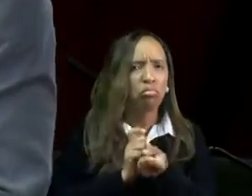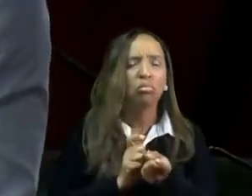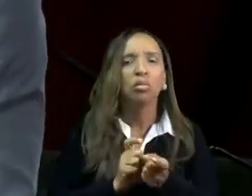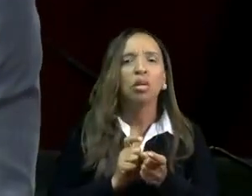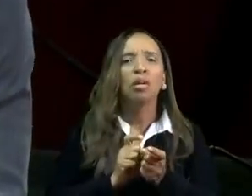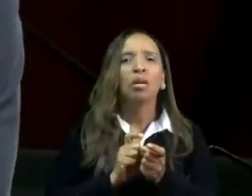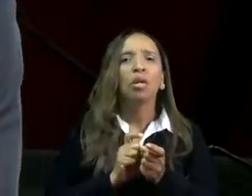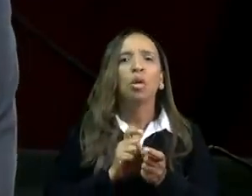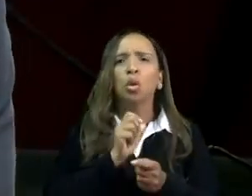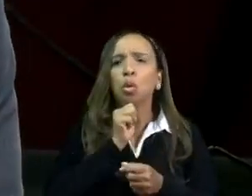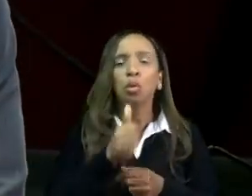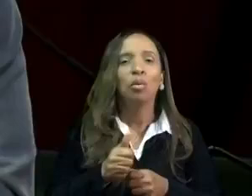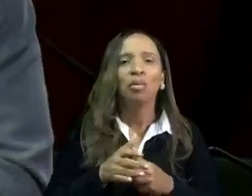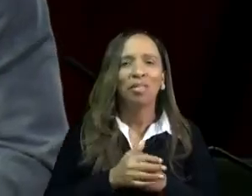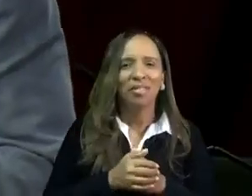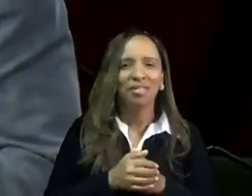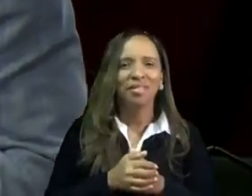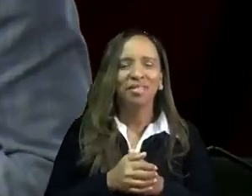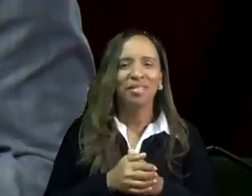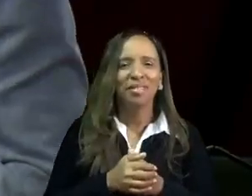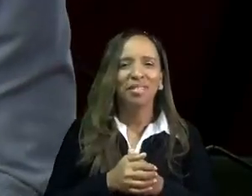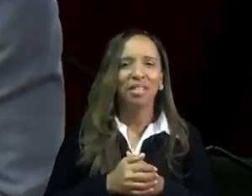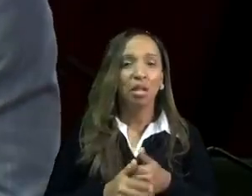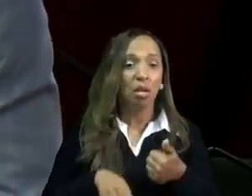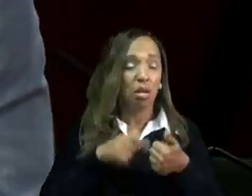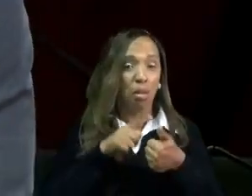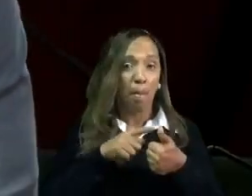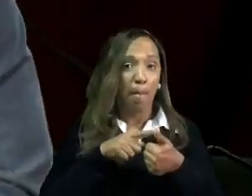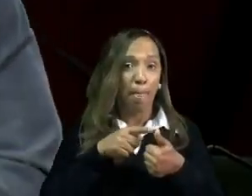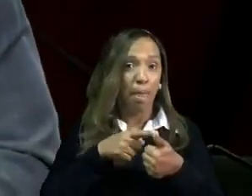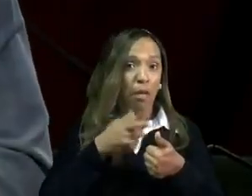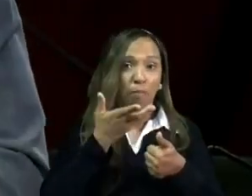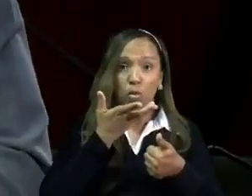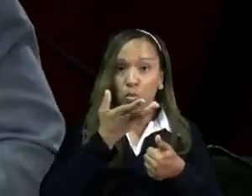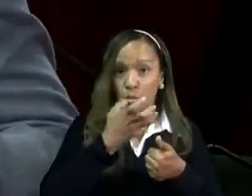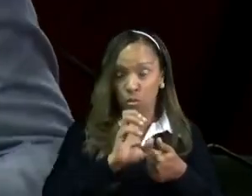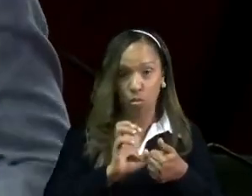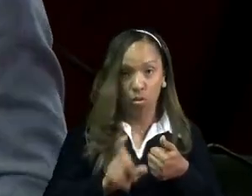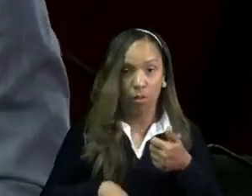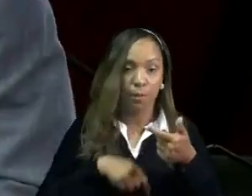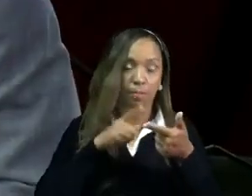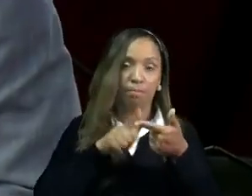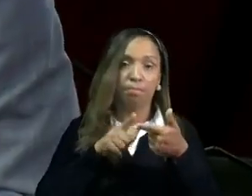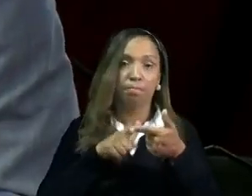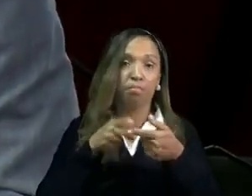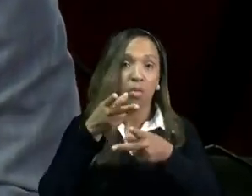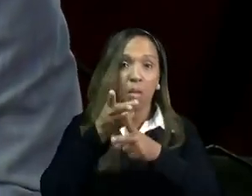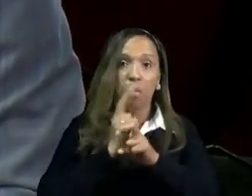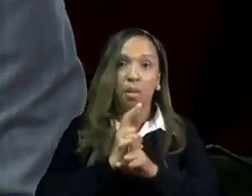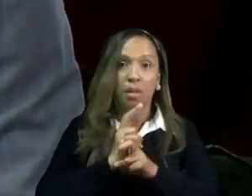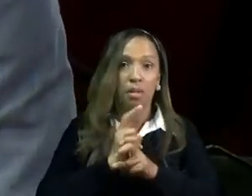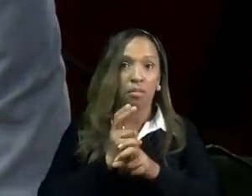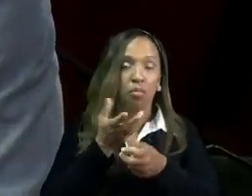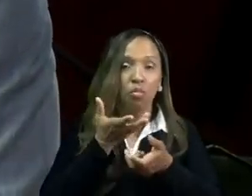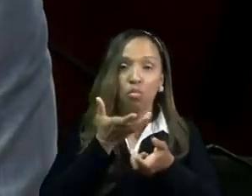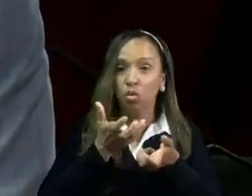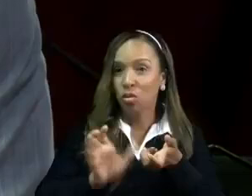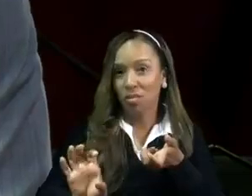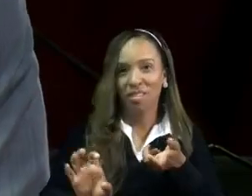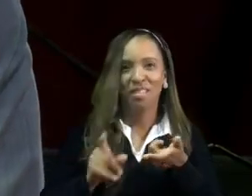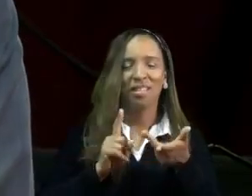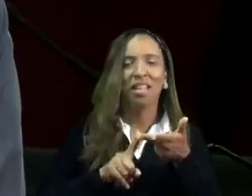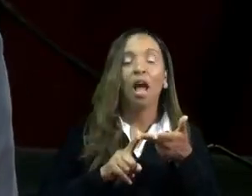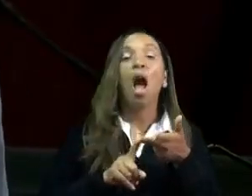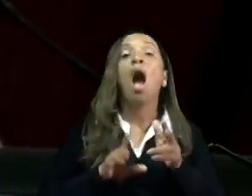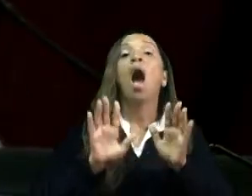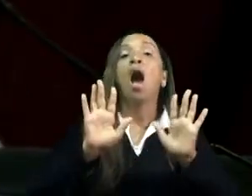no quieren reforma fiscal, no quieren préstamo, pero sí quieren que le hagan obras en toda